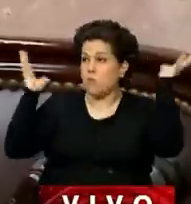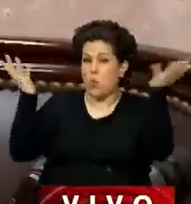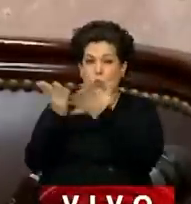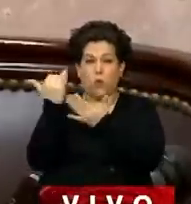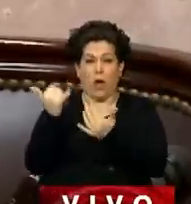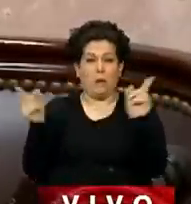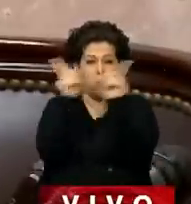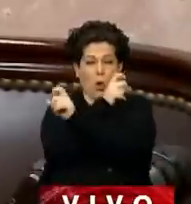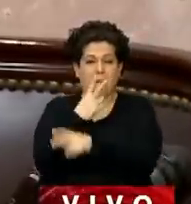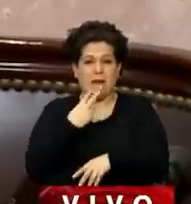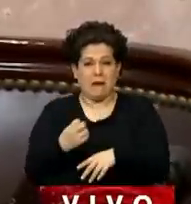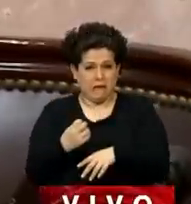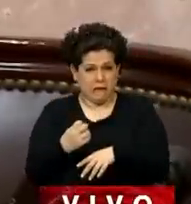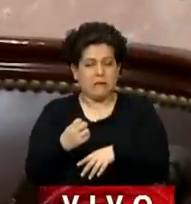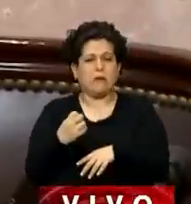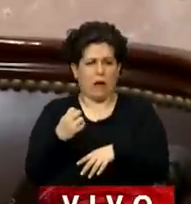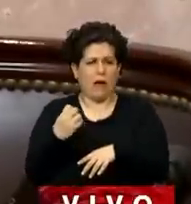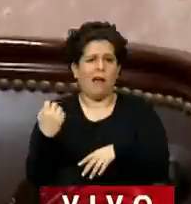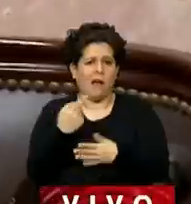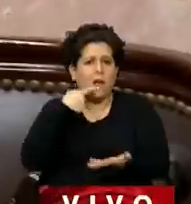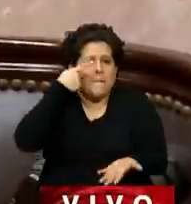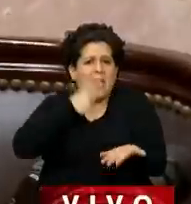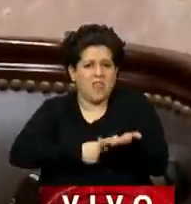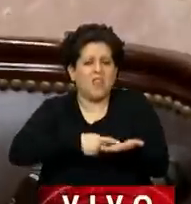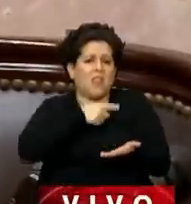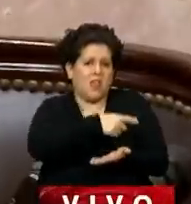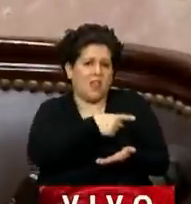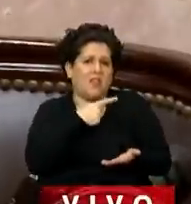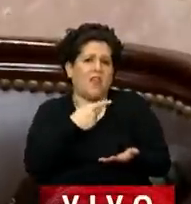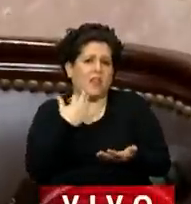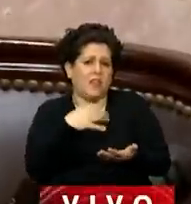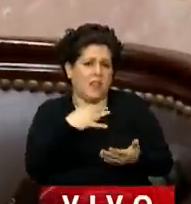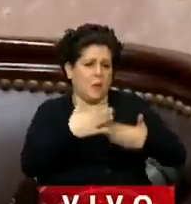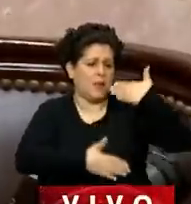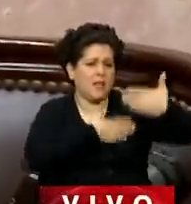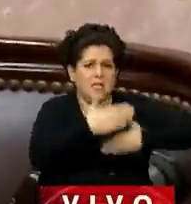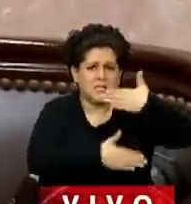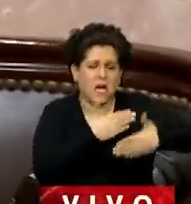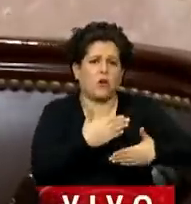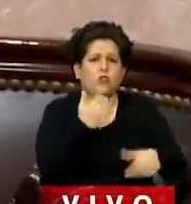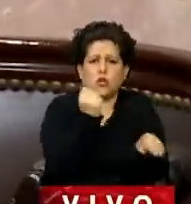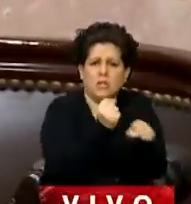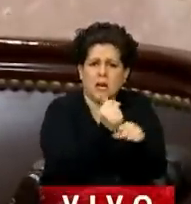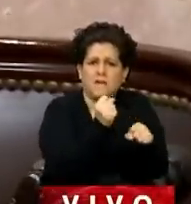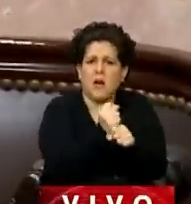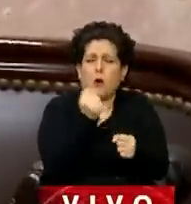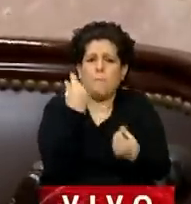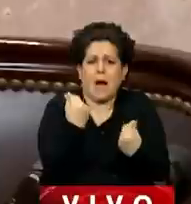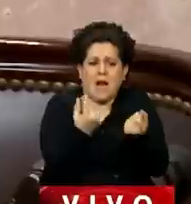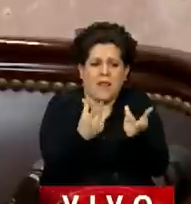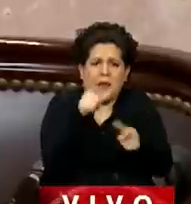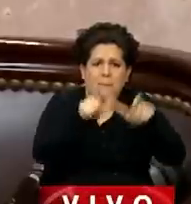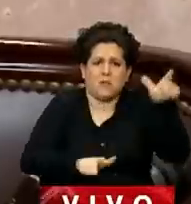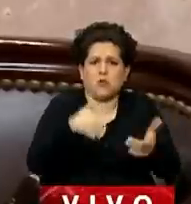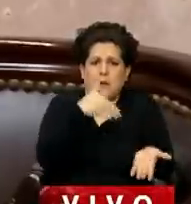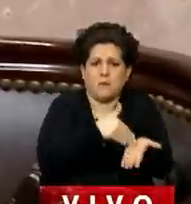sin parangón las medidas que implican el desarrollo y el trabajo para millones de argentinos